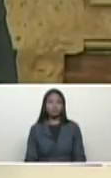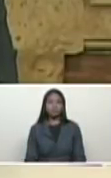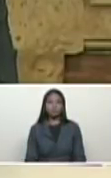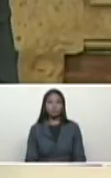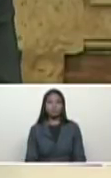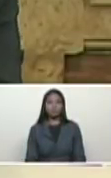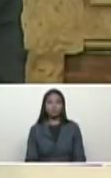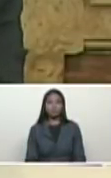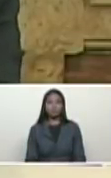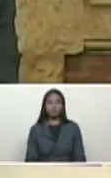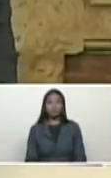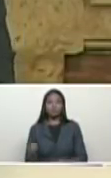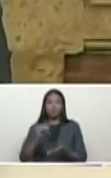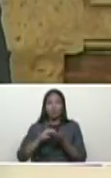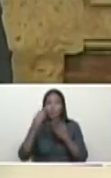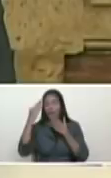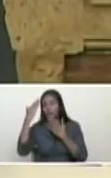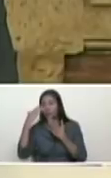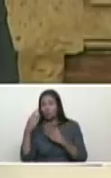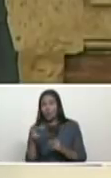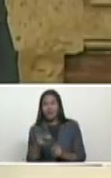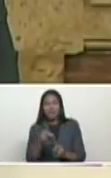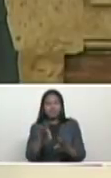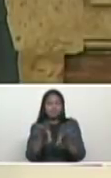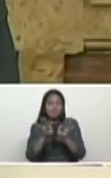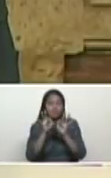reitero mi saludo especial